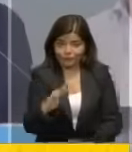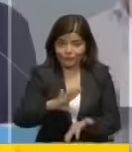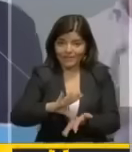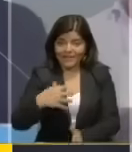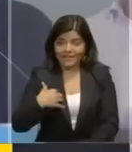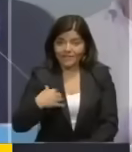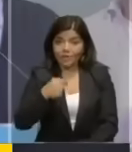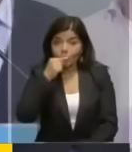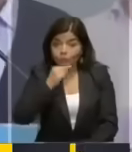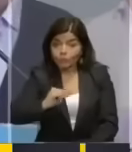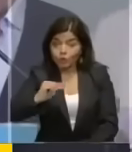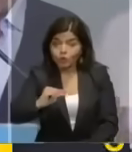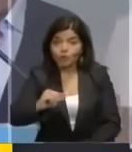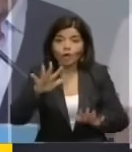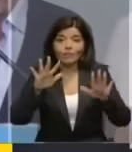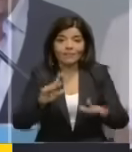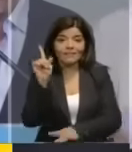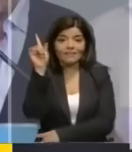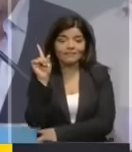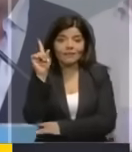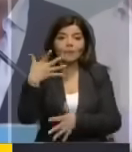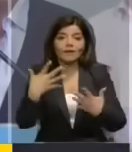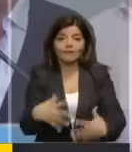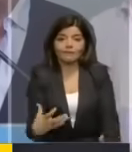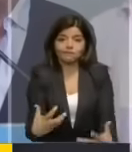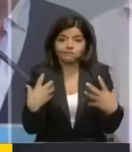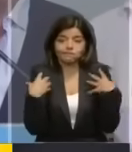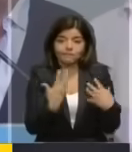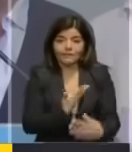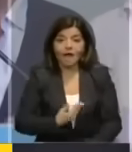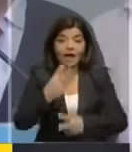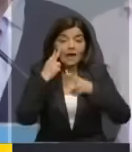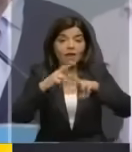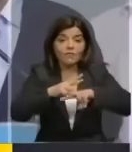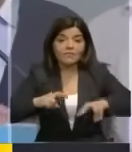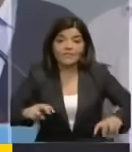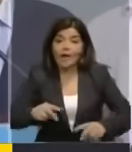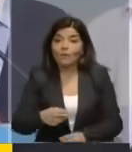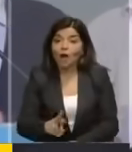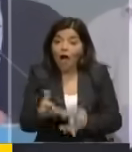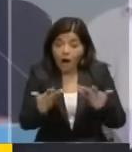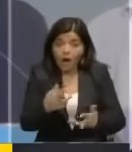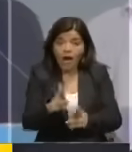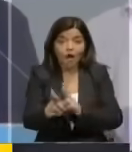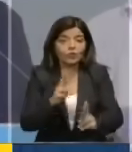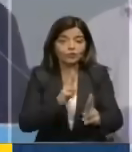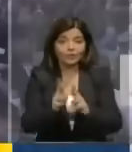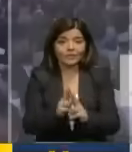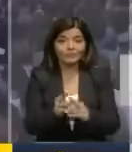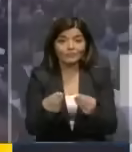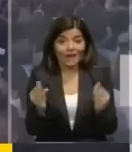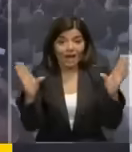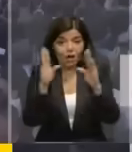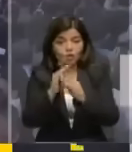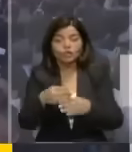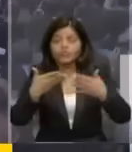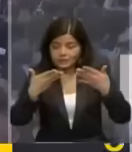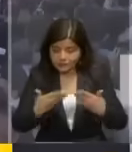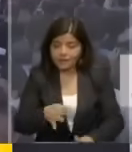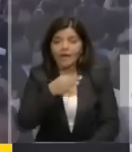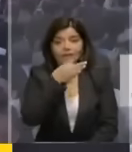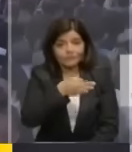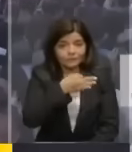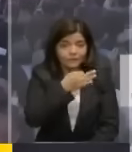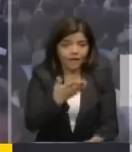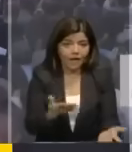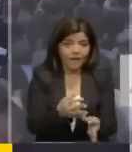además. El próximo 10 de diciembre. Catalina, buenas noches. Revisamos de inmediato contigo los primeros resultados. ¿Qué tal? Buenas noches. Sí, vamos a pasar a revisar inmediatamente el resultado,